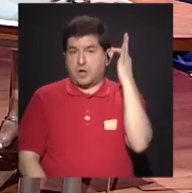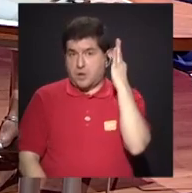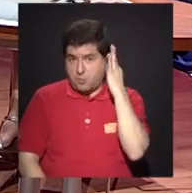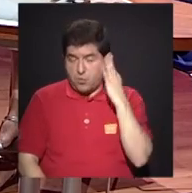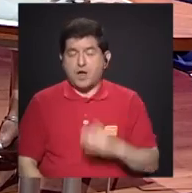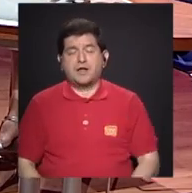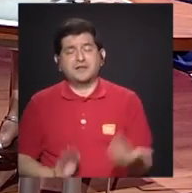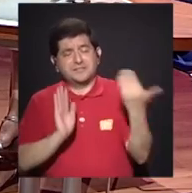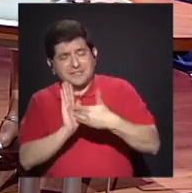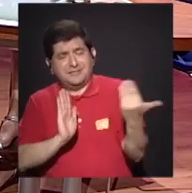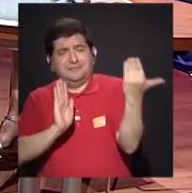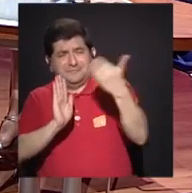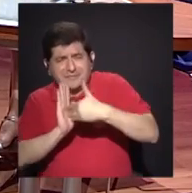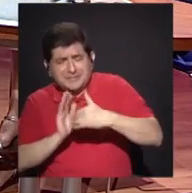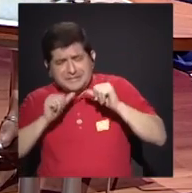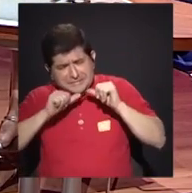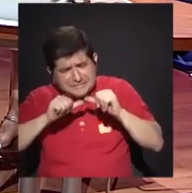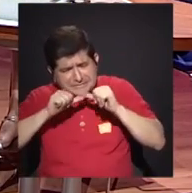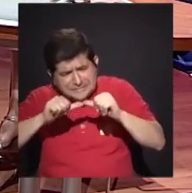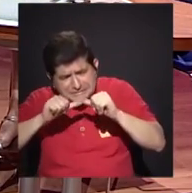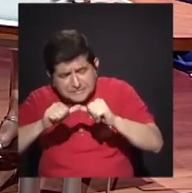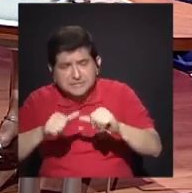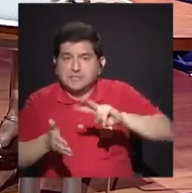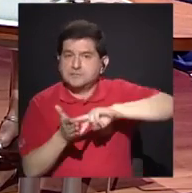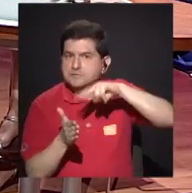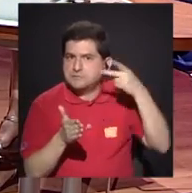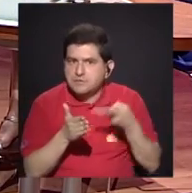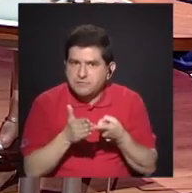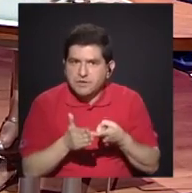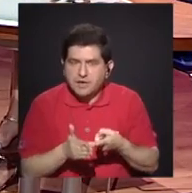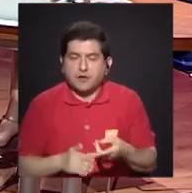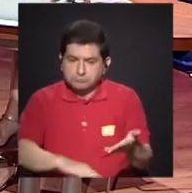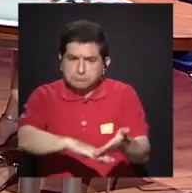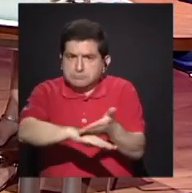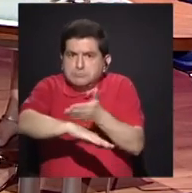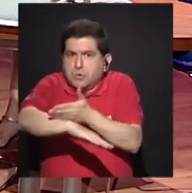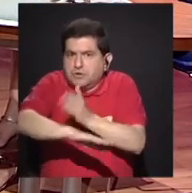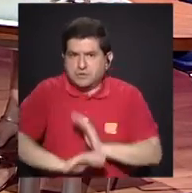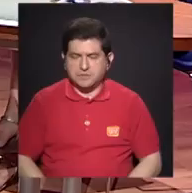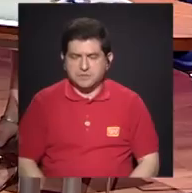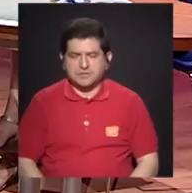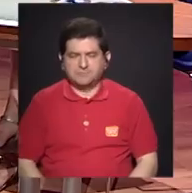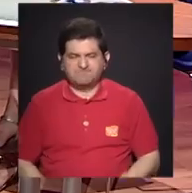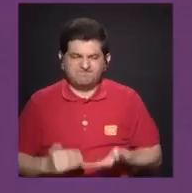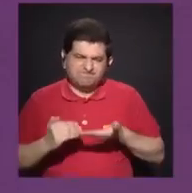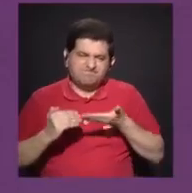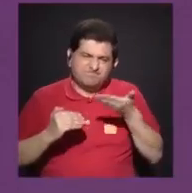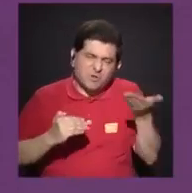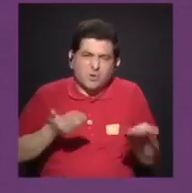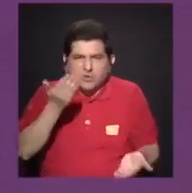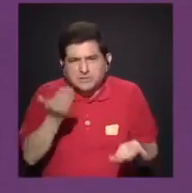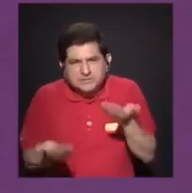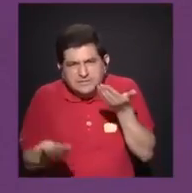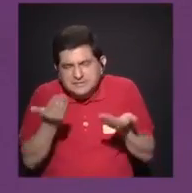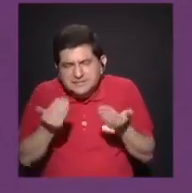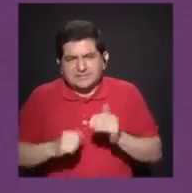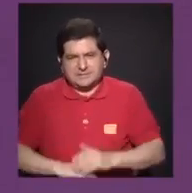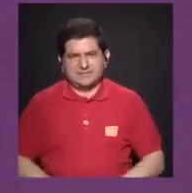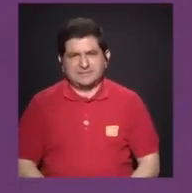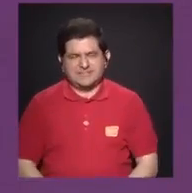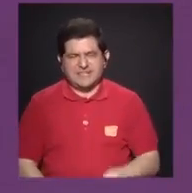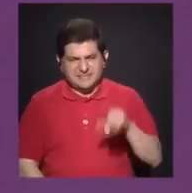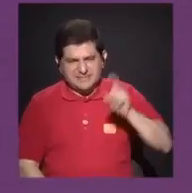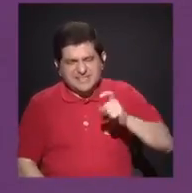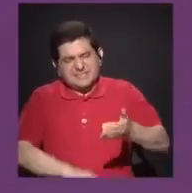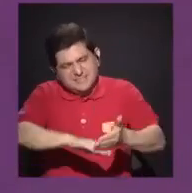hemos sido víctimas, de alguna manera ha significado un avance. Claro. A pesar de que hay cosas, perdón, que